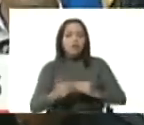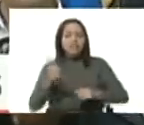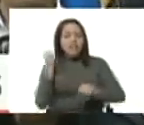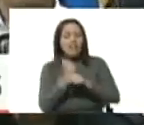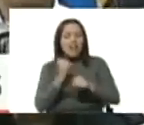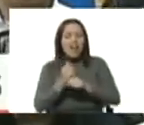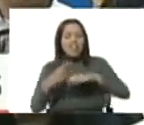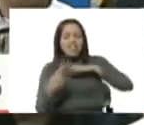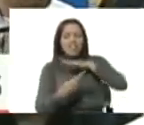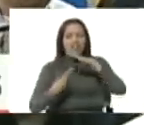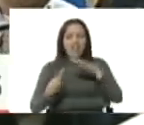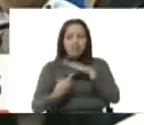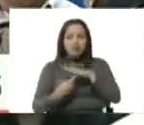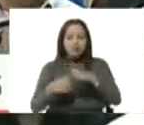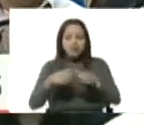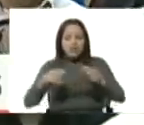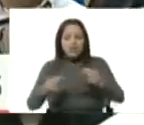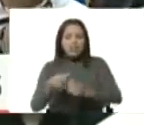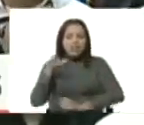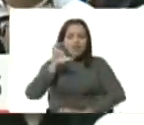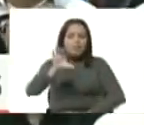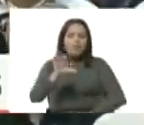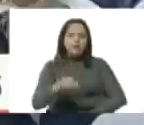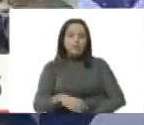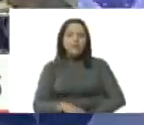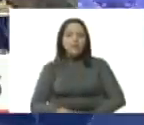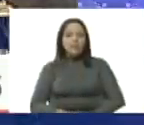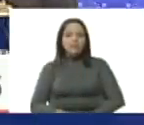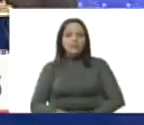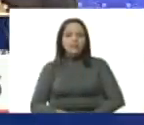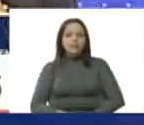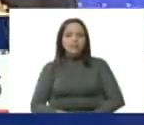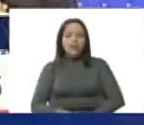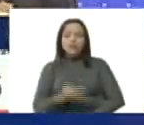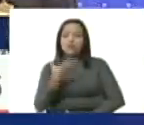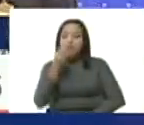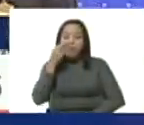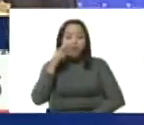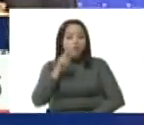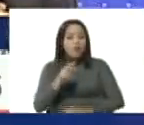data del carné de la patria. Ahí hay mucho que ver.